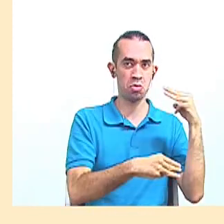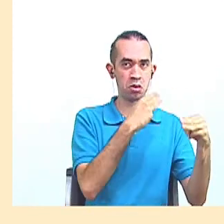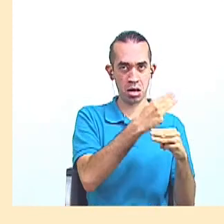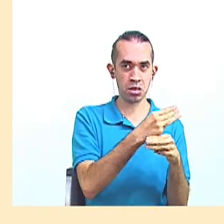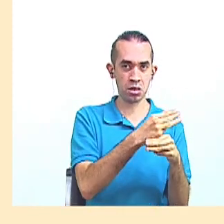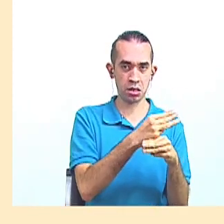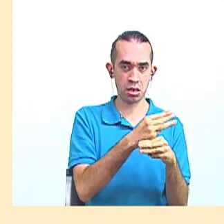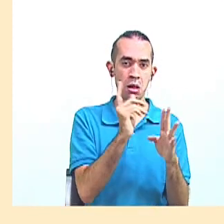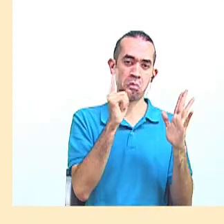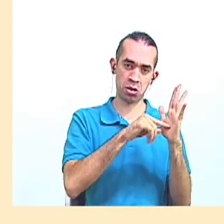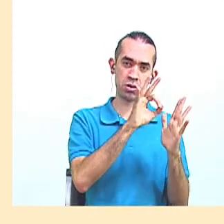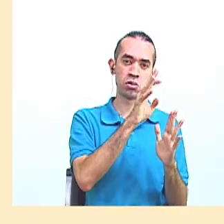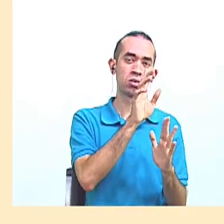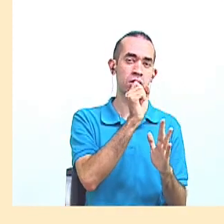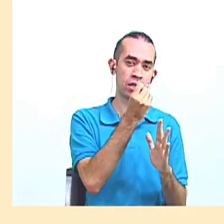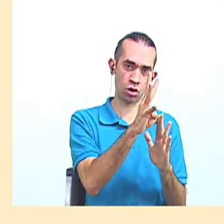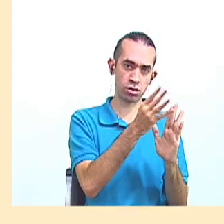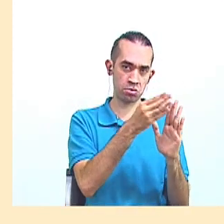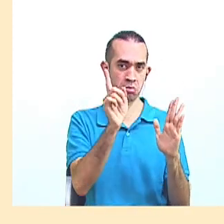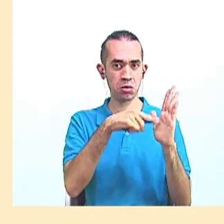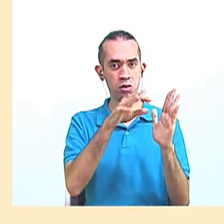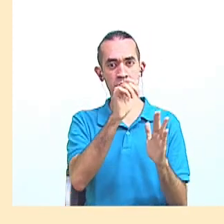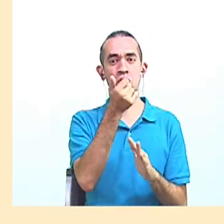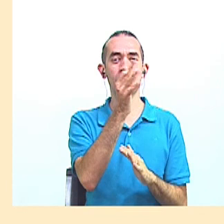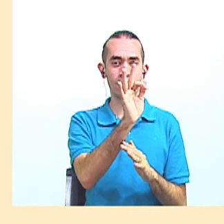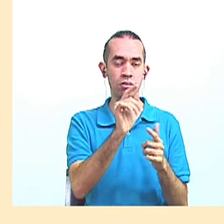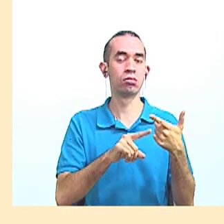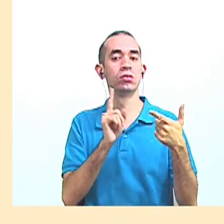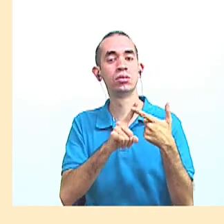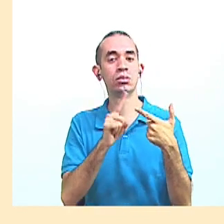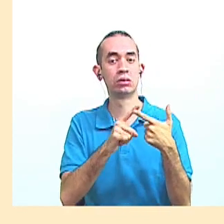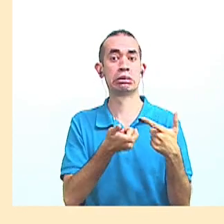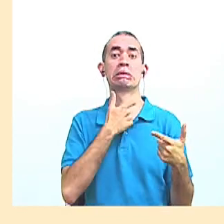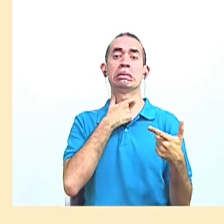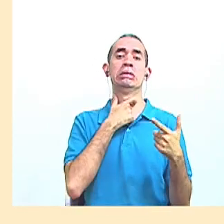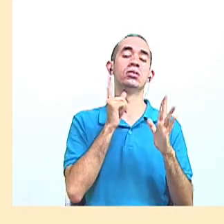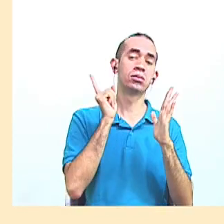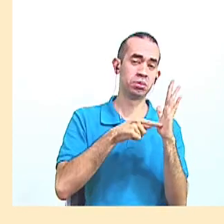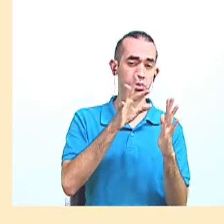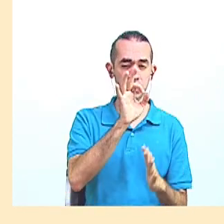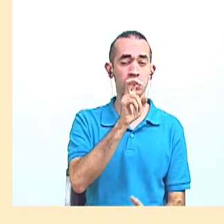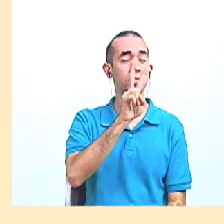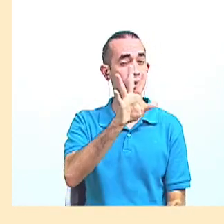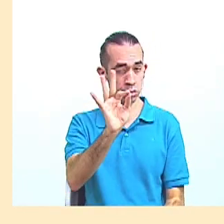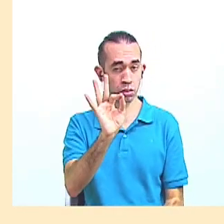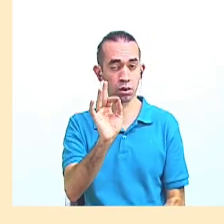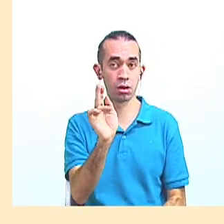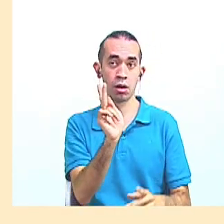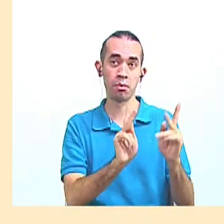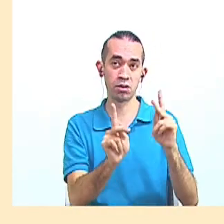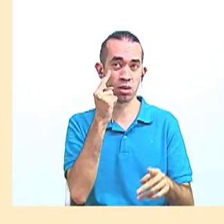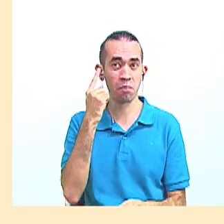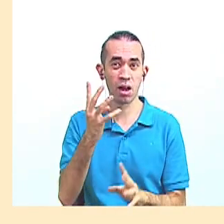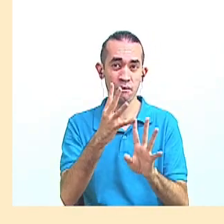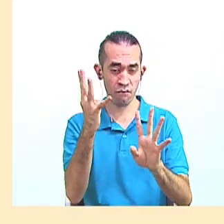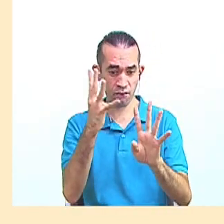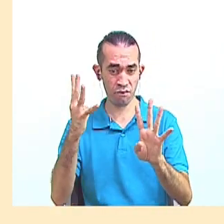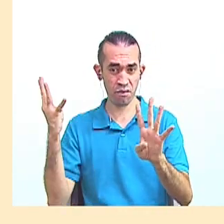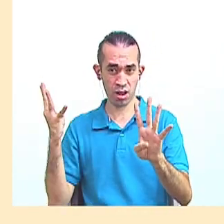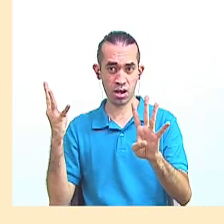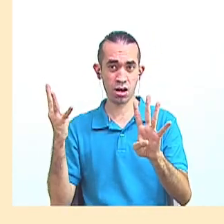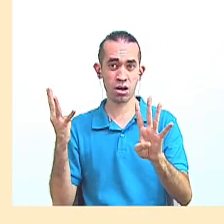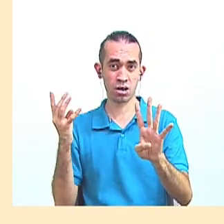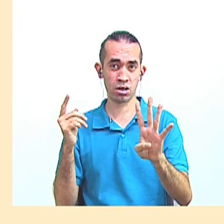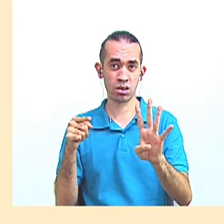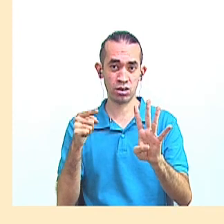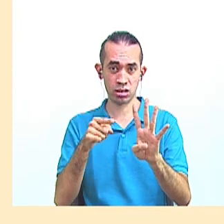de 1914 a 1919, la crisis de 1929, Las personas, miren ustedes haciendo fila, no